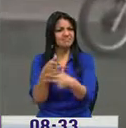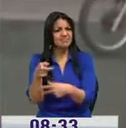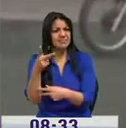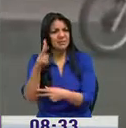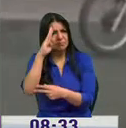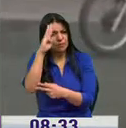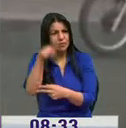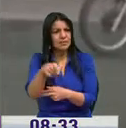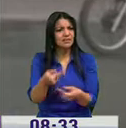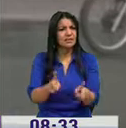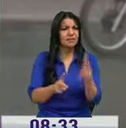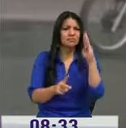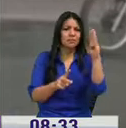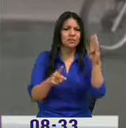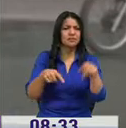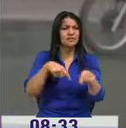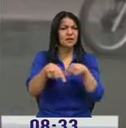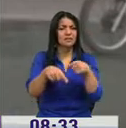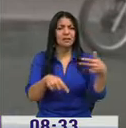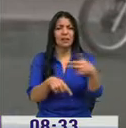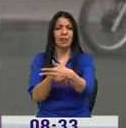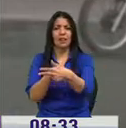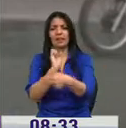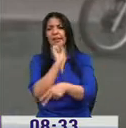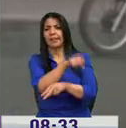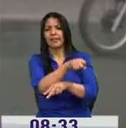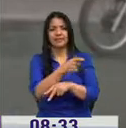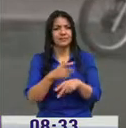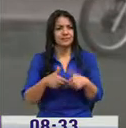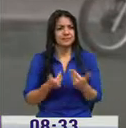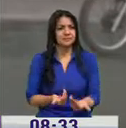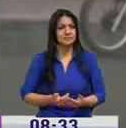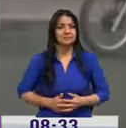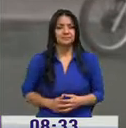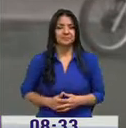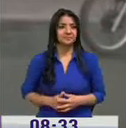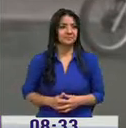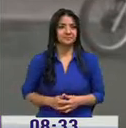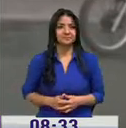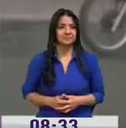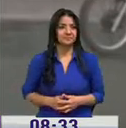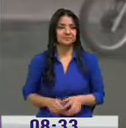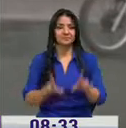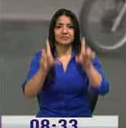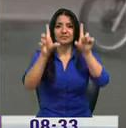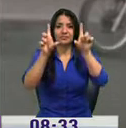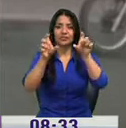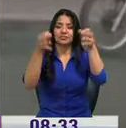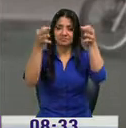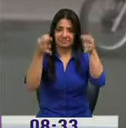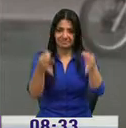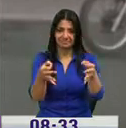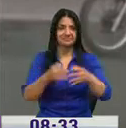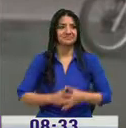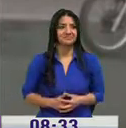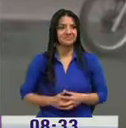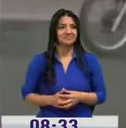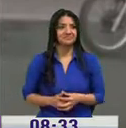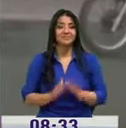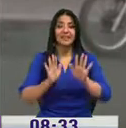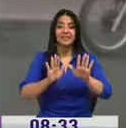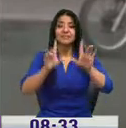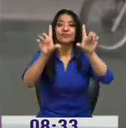policía. Y este se hace loco. No puedo creer esto. Pero qué foto, ¿ah? Ya con esto, Sarit, es la foto,